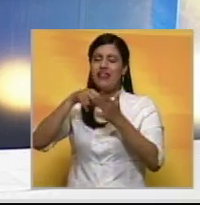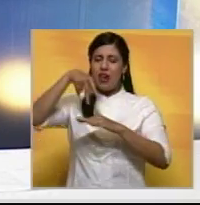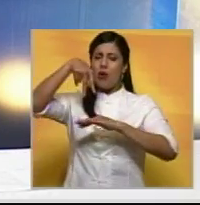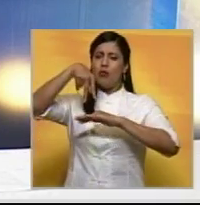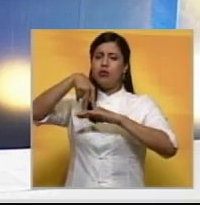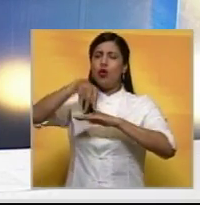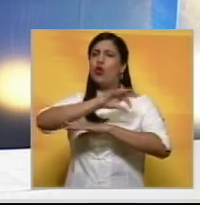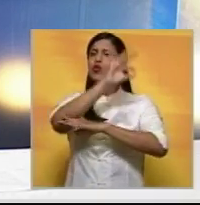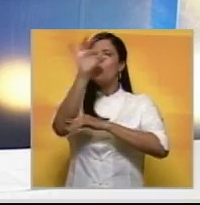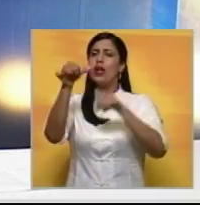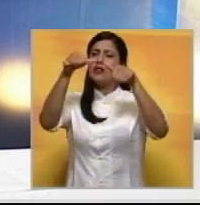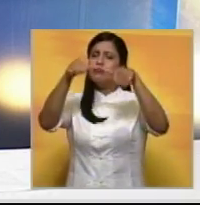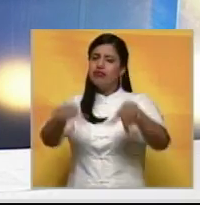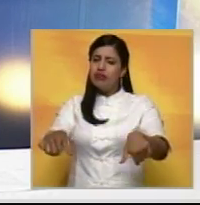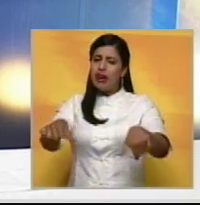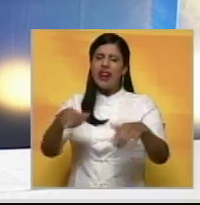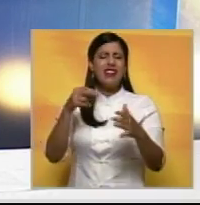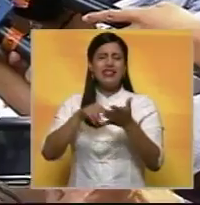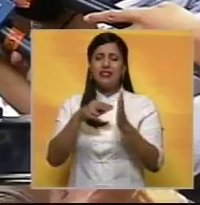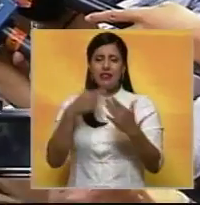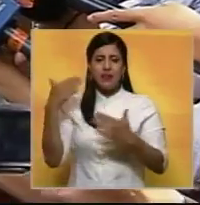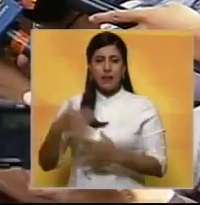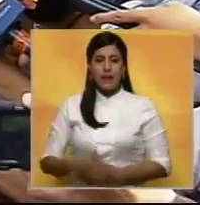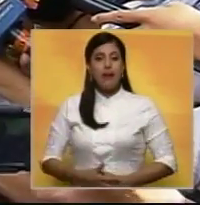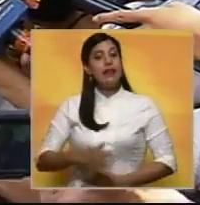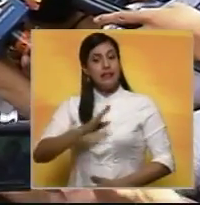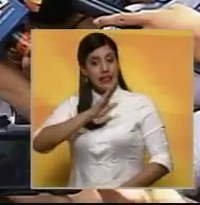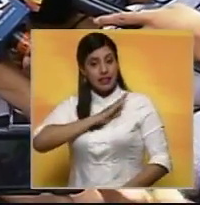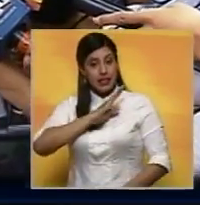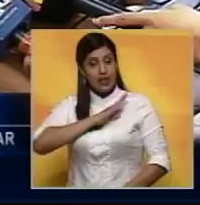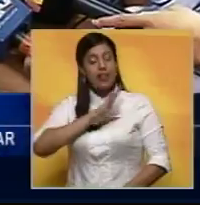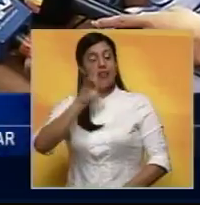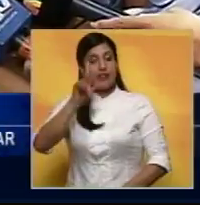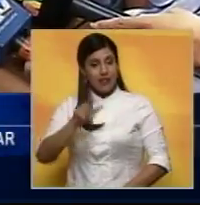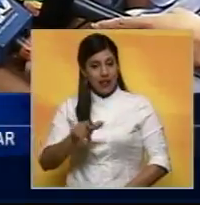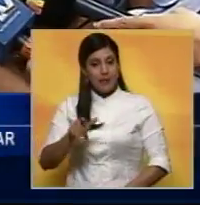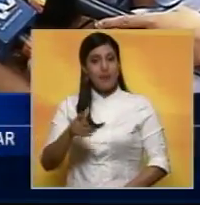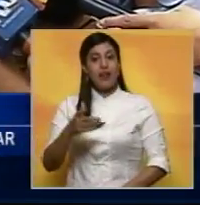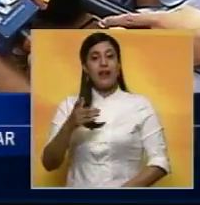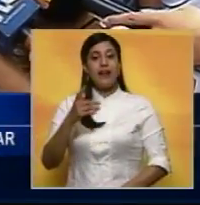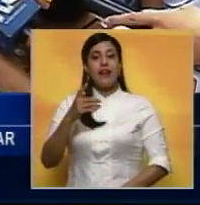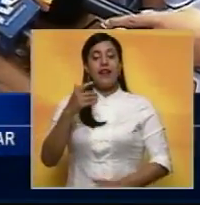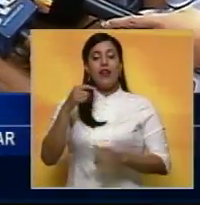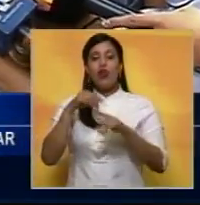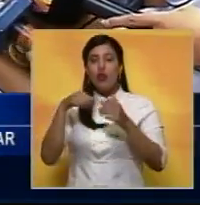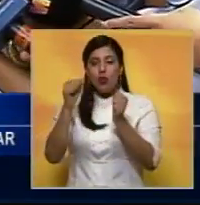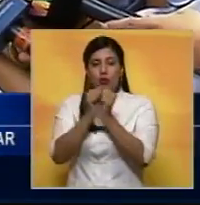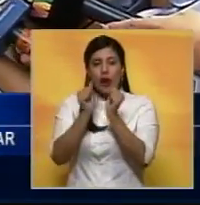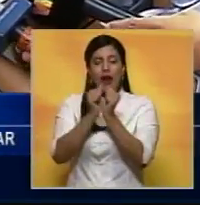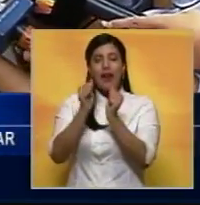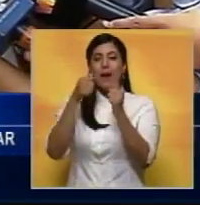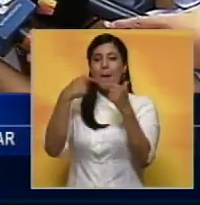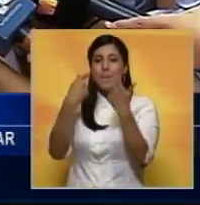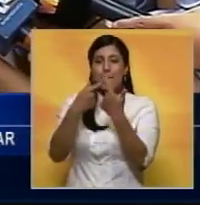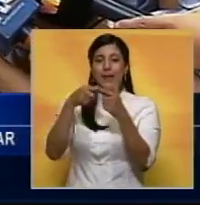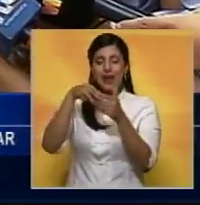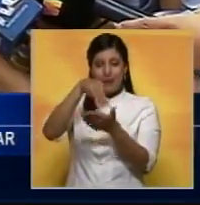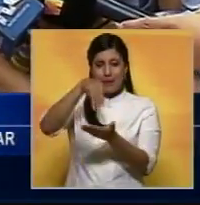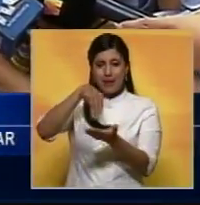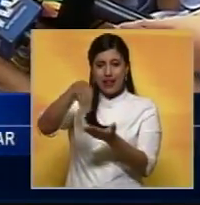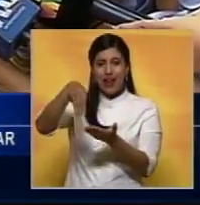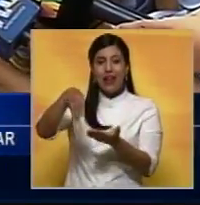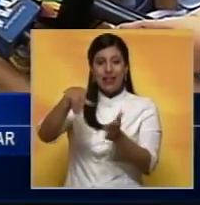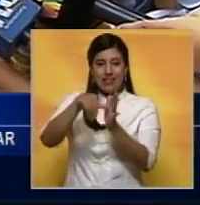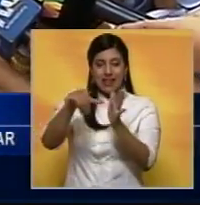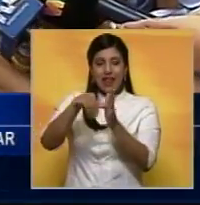Nacional, convocada por dirigentes de la MUT. Tenemos también incluso en Rocatarpeya, hay una población que ha